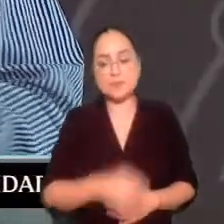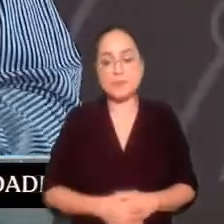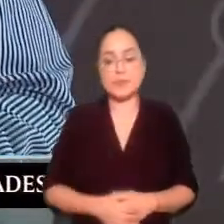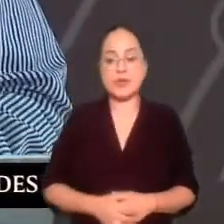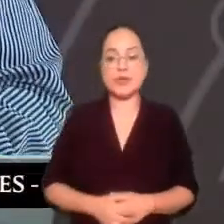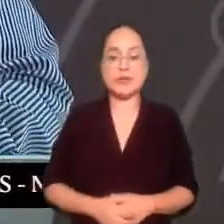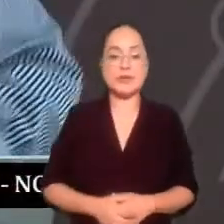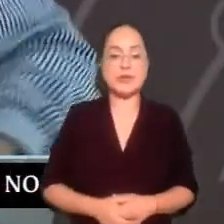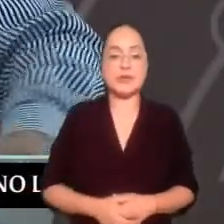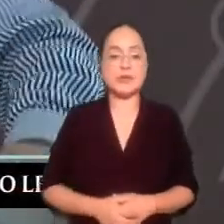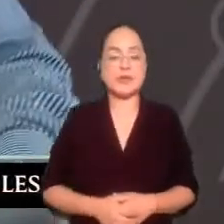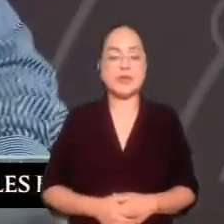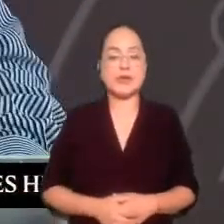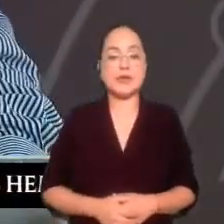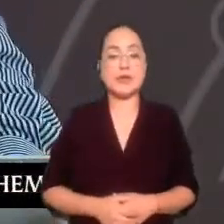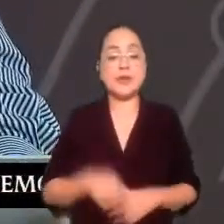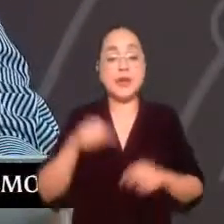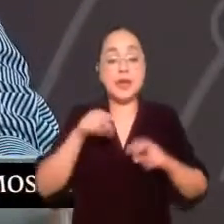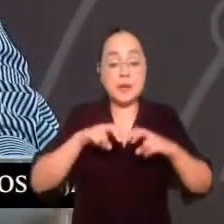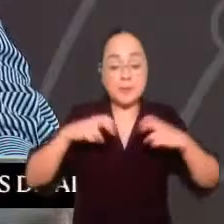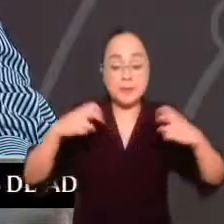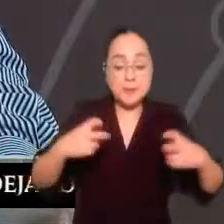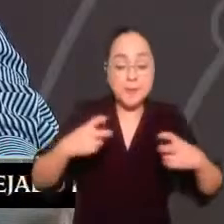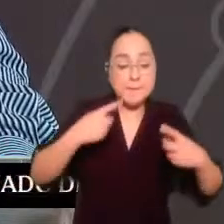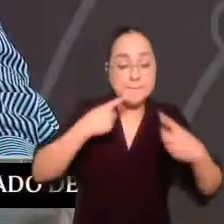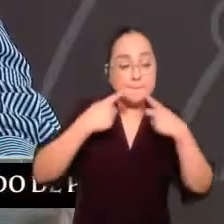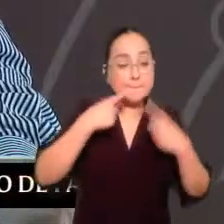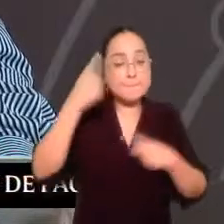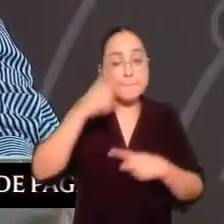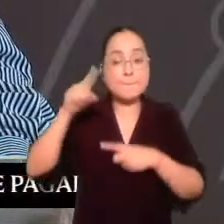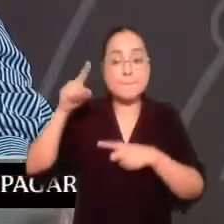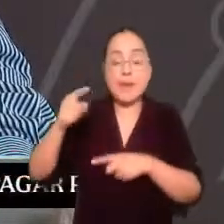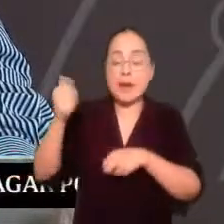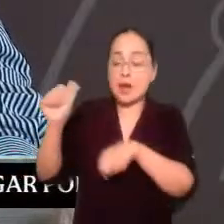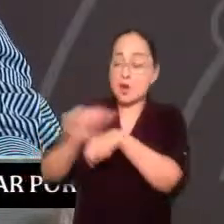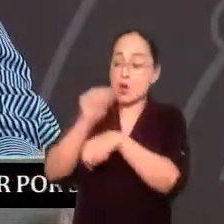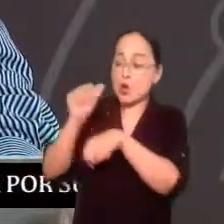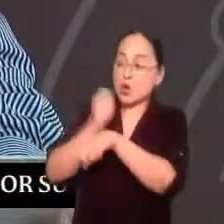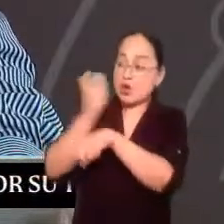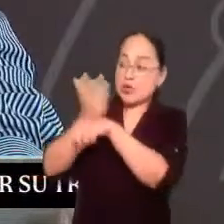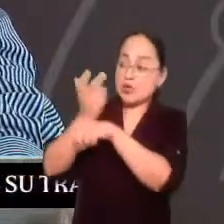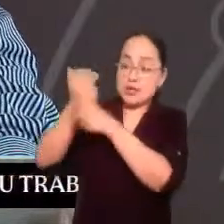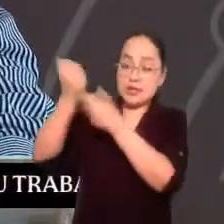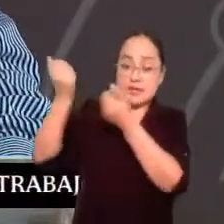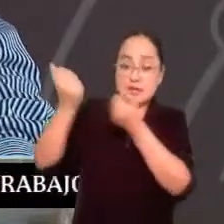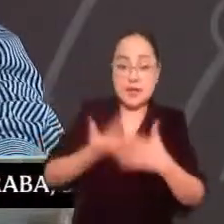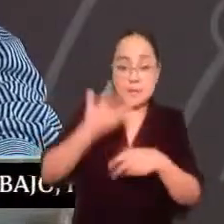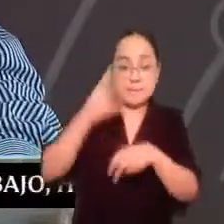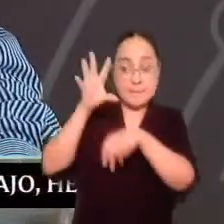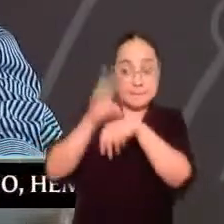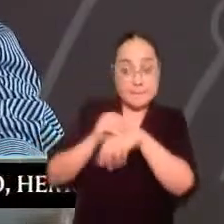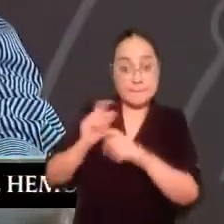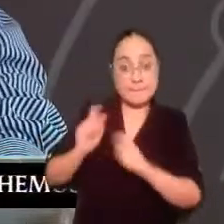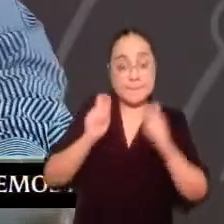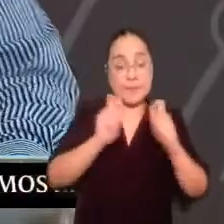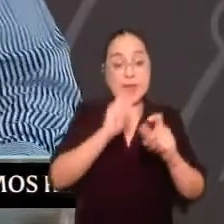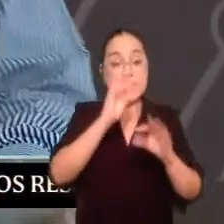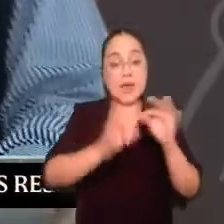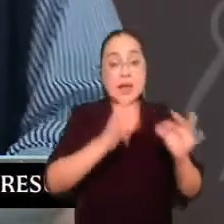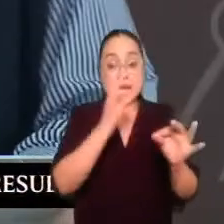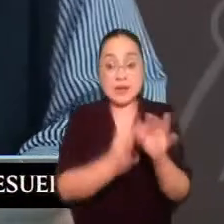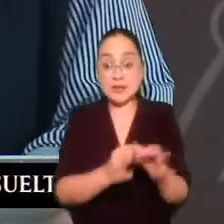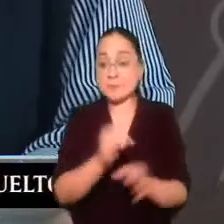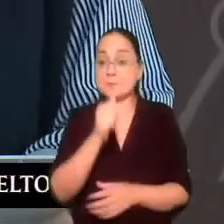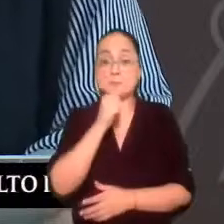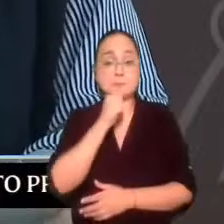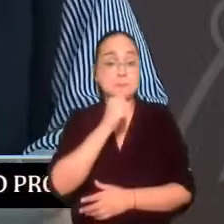Las mesas. Ya se están viendo lo de las mesas. No están exactamente listas. Lo